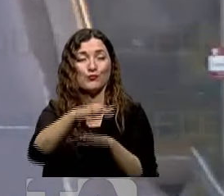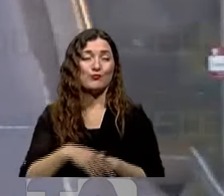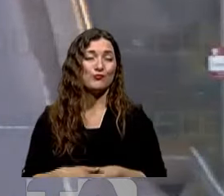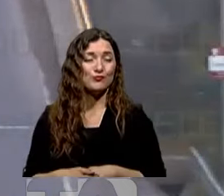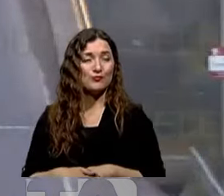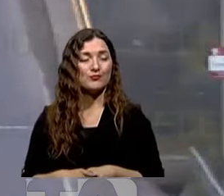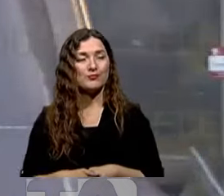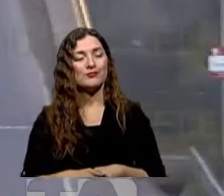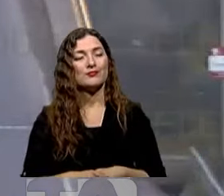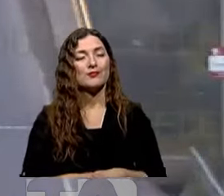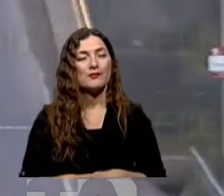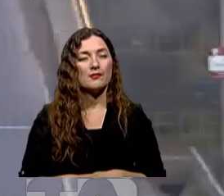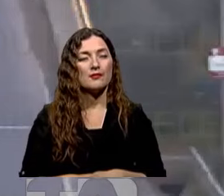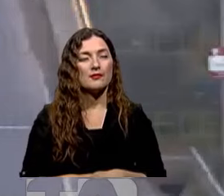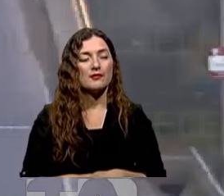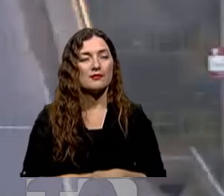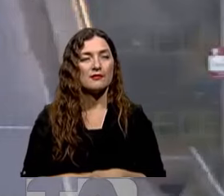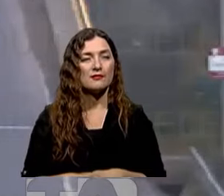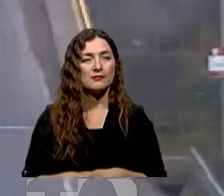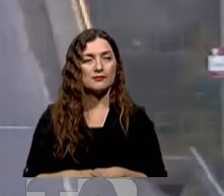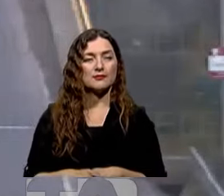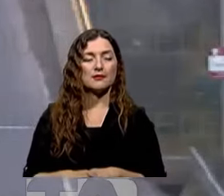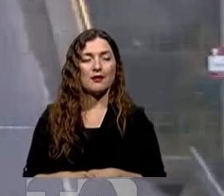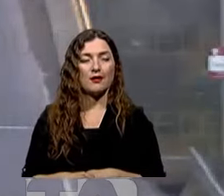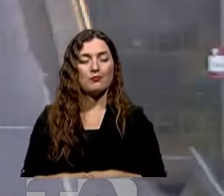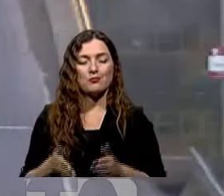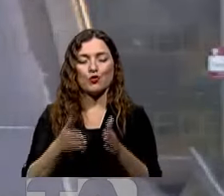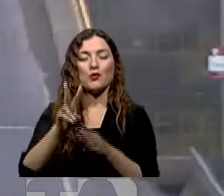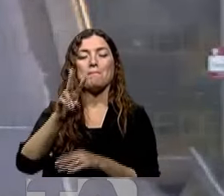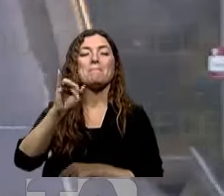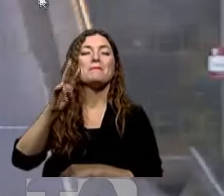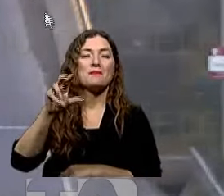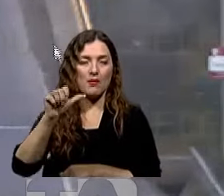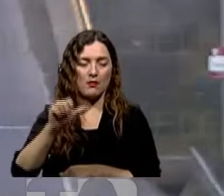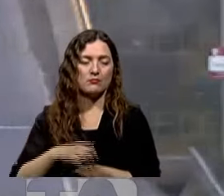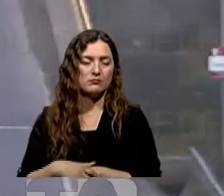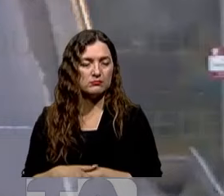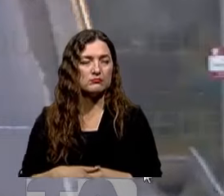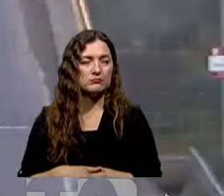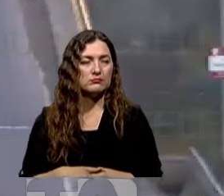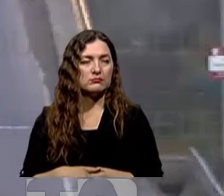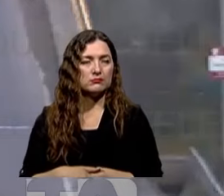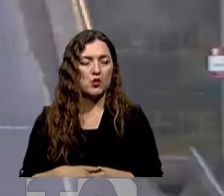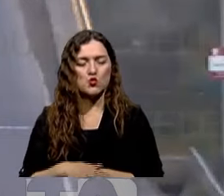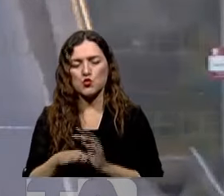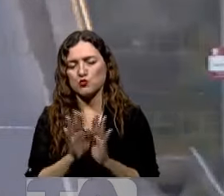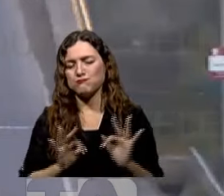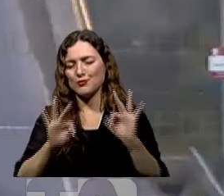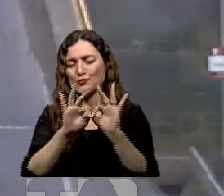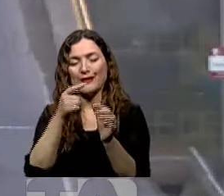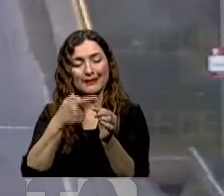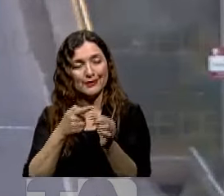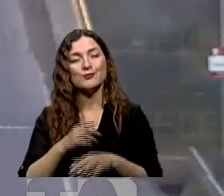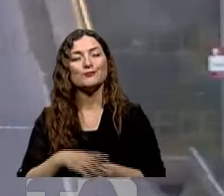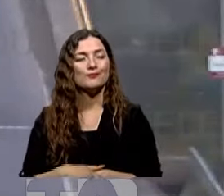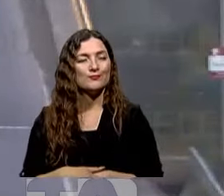a rehabilitar aquí en la ciudad capital y pues esto comprende la ruta Viva, ¿no? Una arteria vial bastante importante de Quito, una ruta